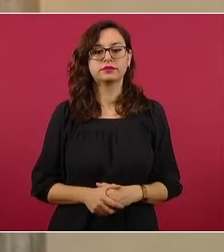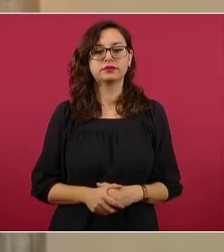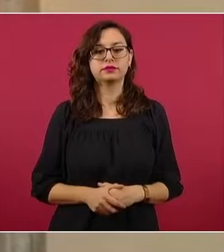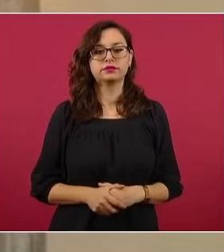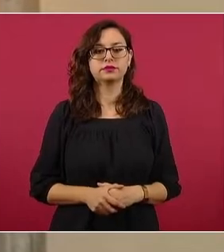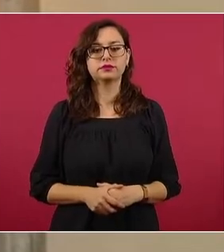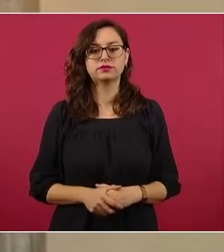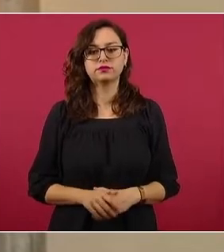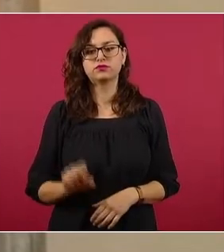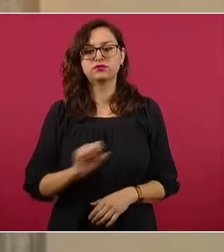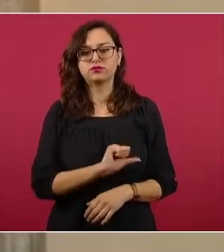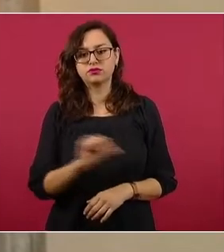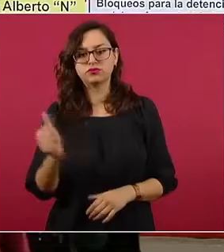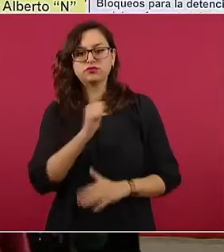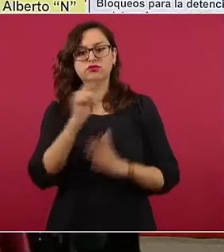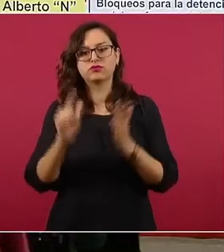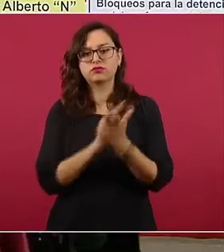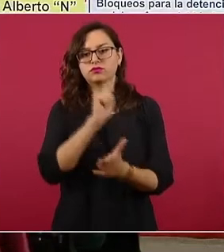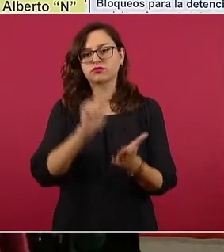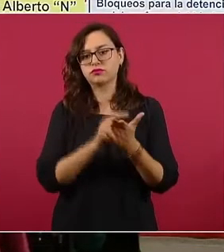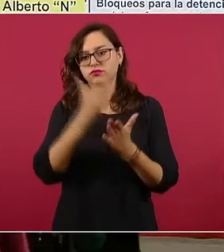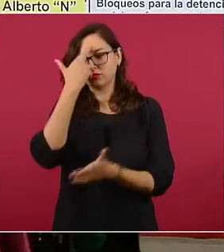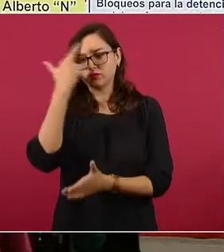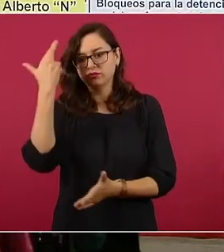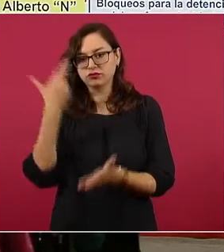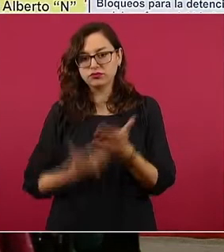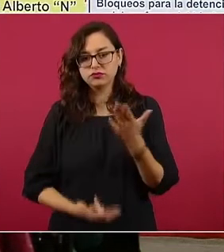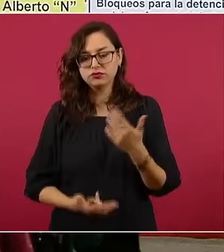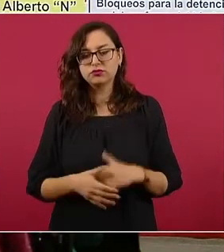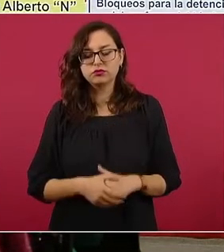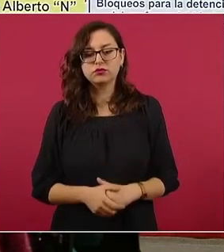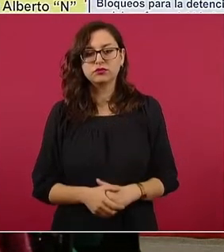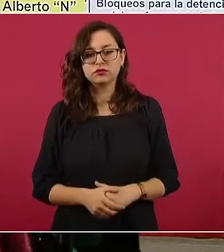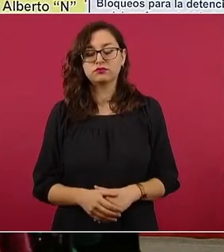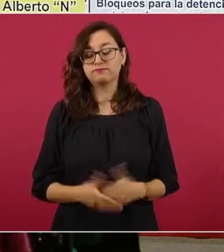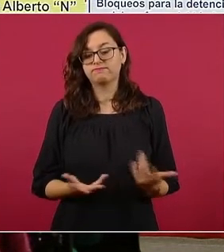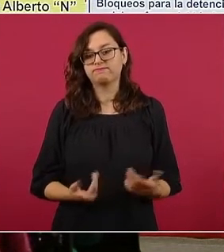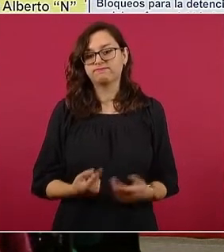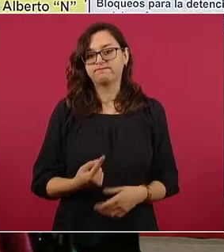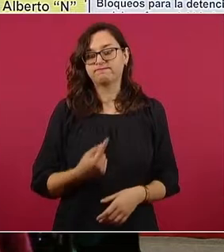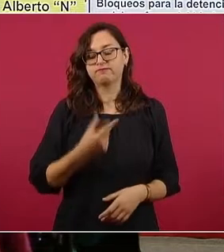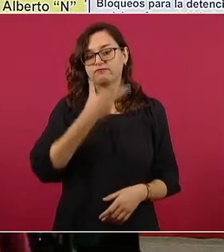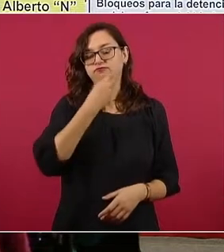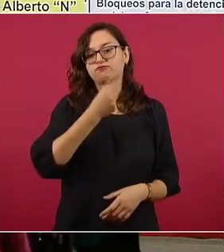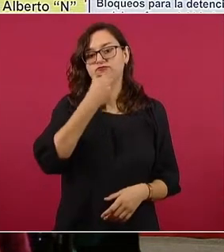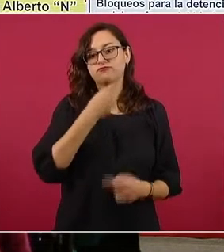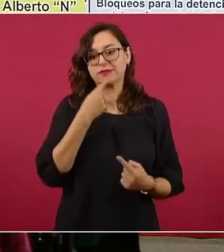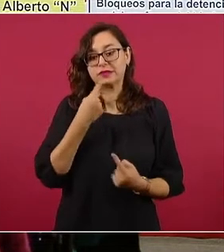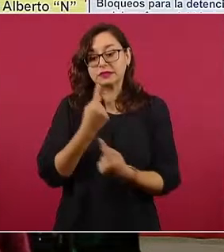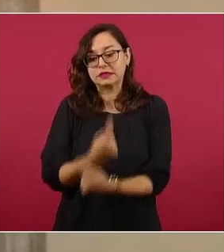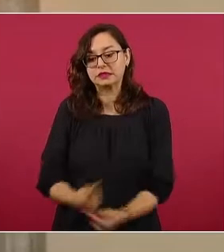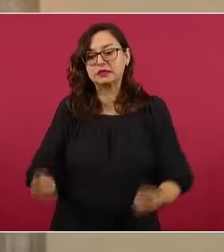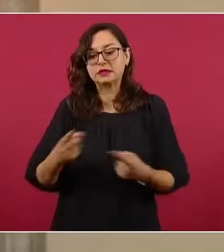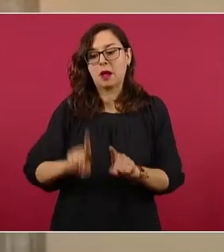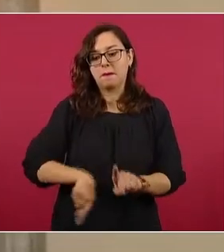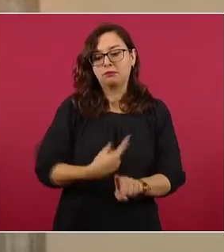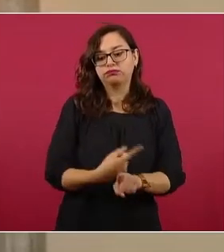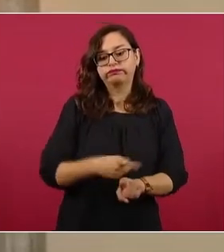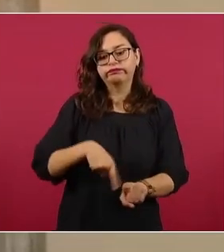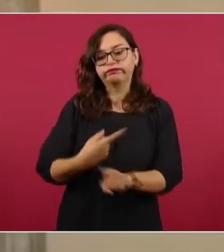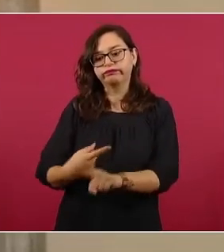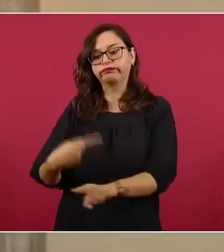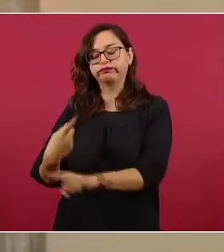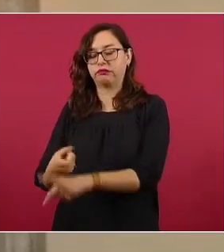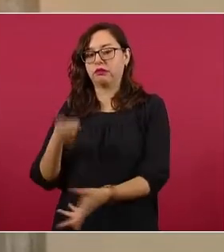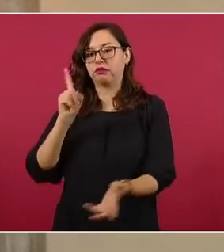En otros ilícitos, damos cuenta de la detención de un presunto abusador sexual de menores en un kinder de Catepec, en el